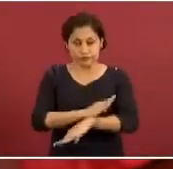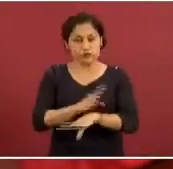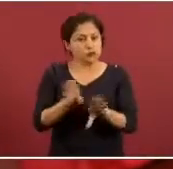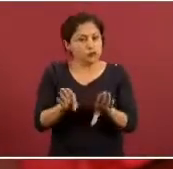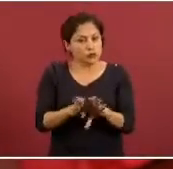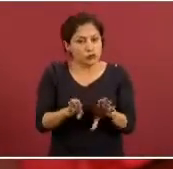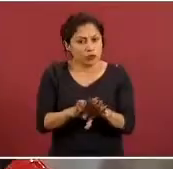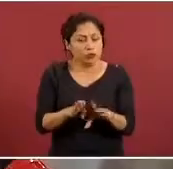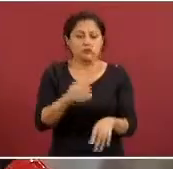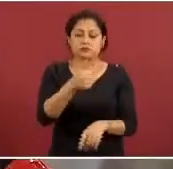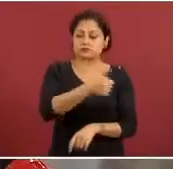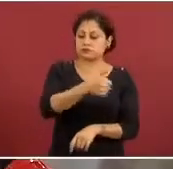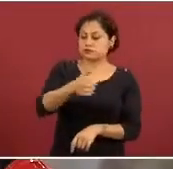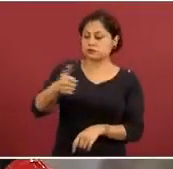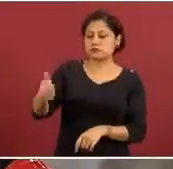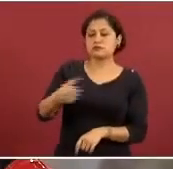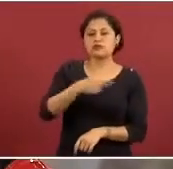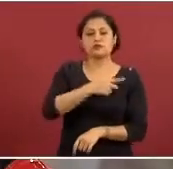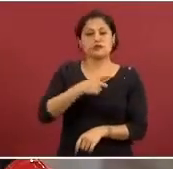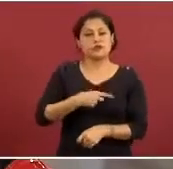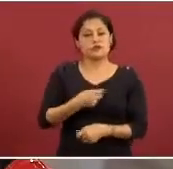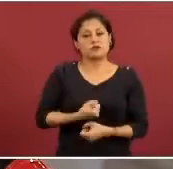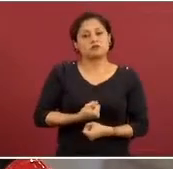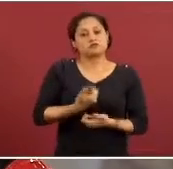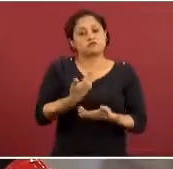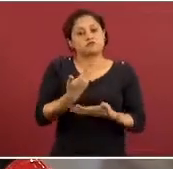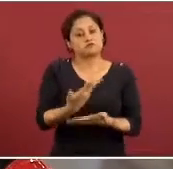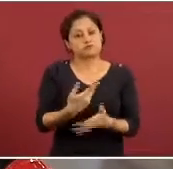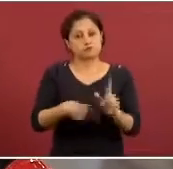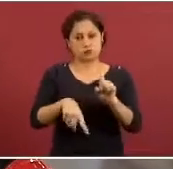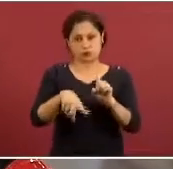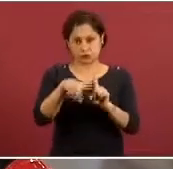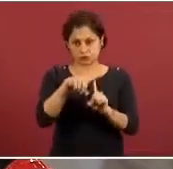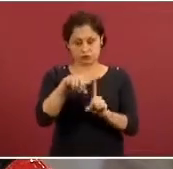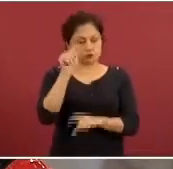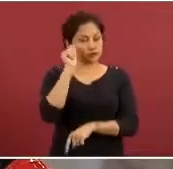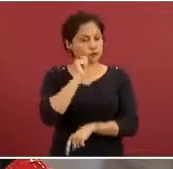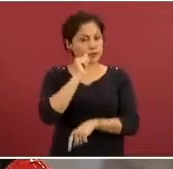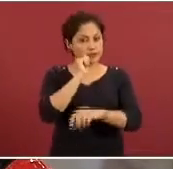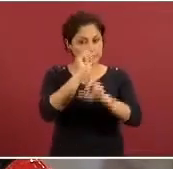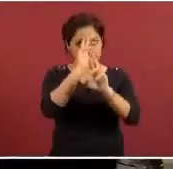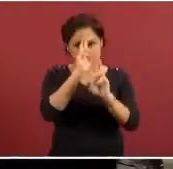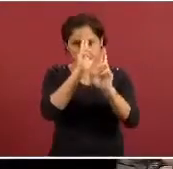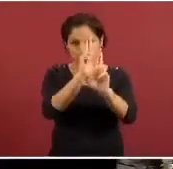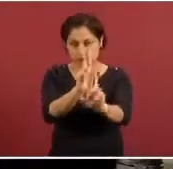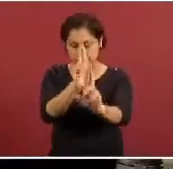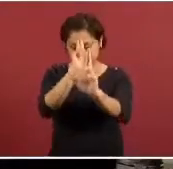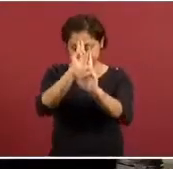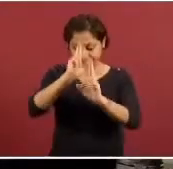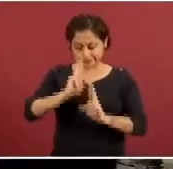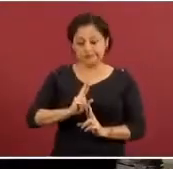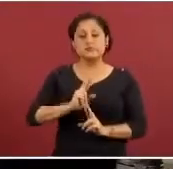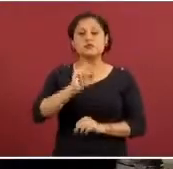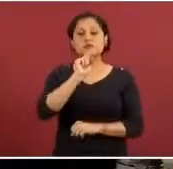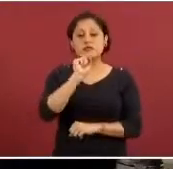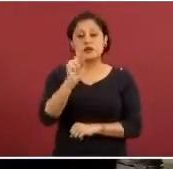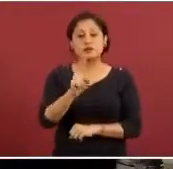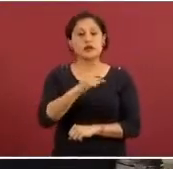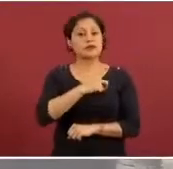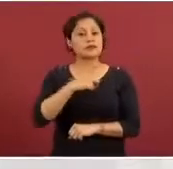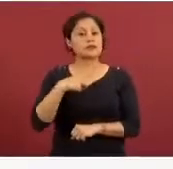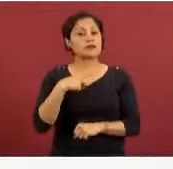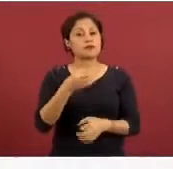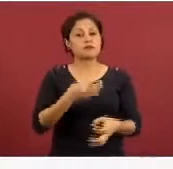en positivo, haciéndolo siempre con respeto, con empatía y buscando solucionar los conflictos por medio